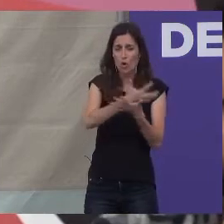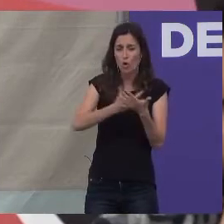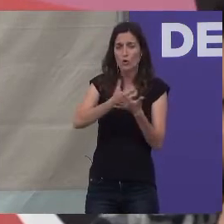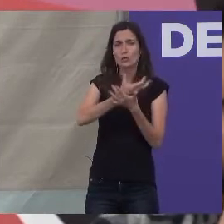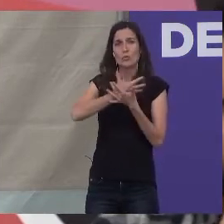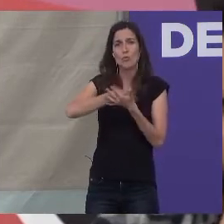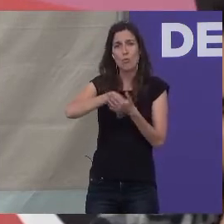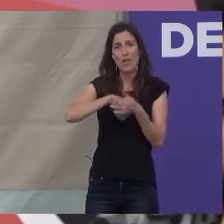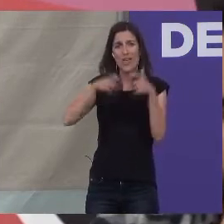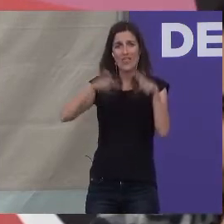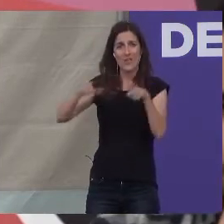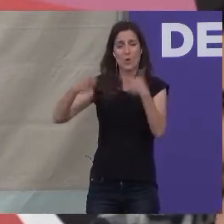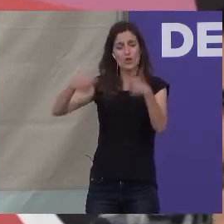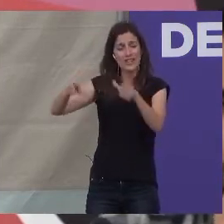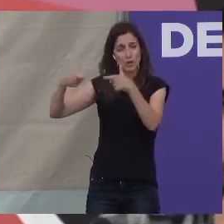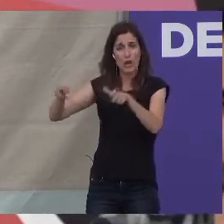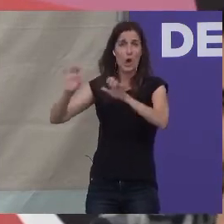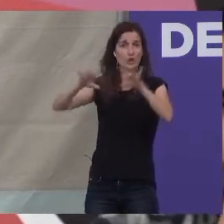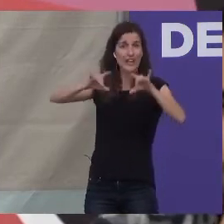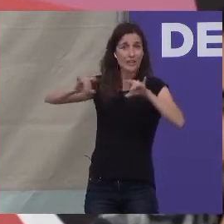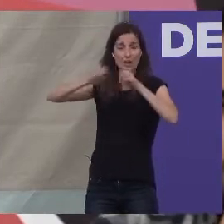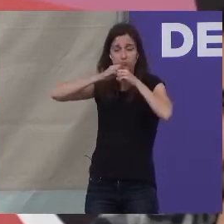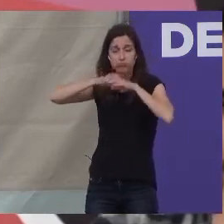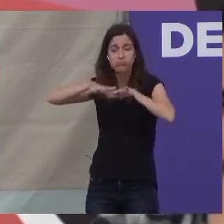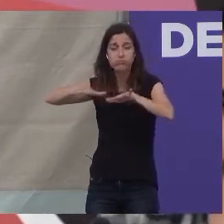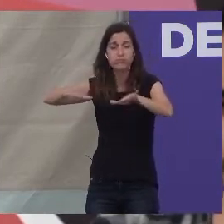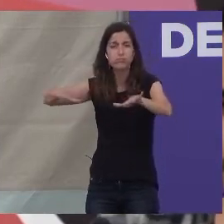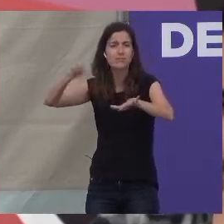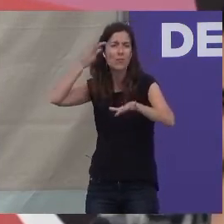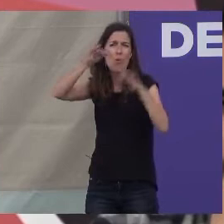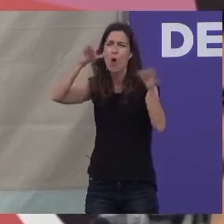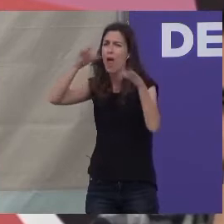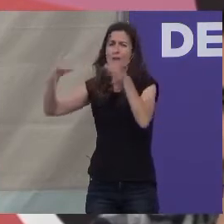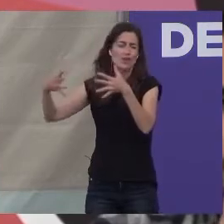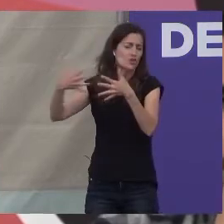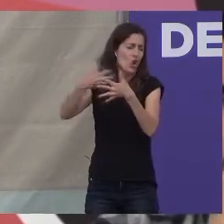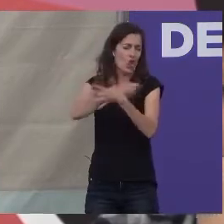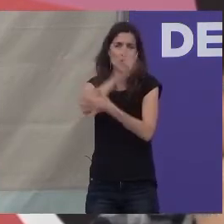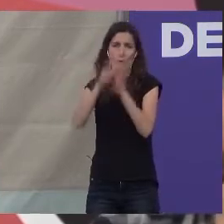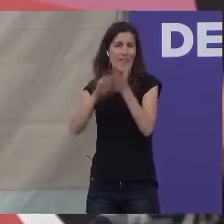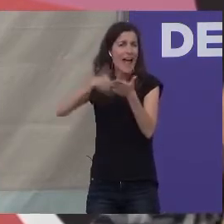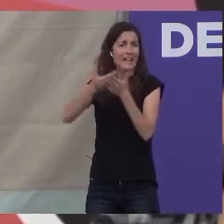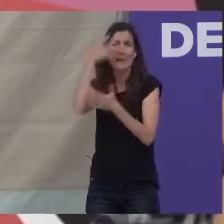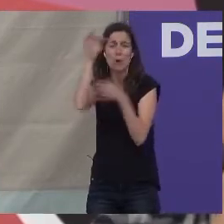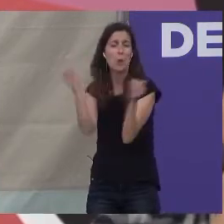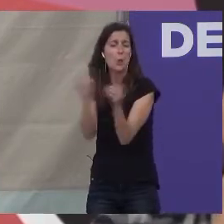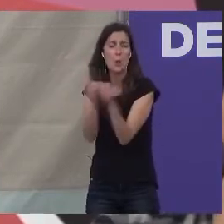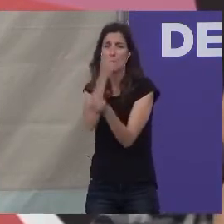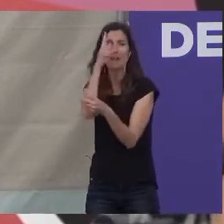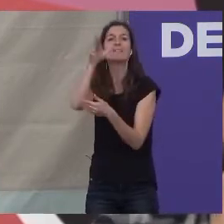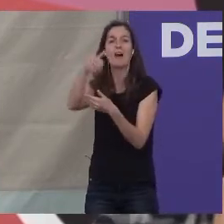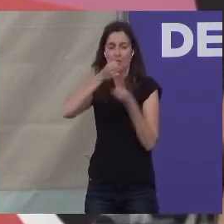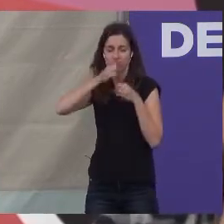llegar a través de círculos sectoriales o territoriales al pueblecito más pequeño de nuestro territorio, pues solo